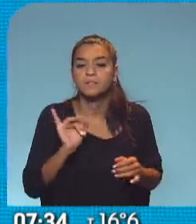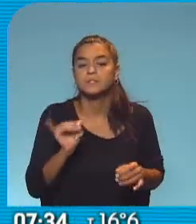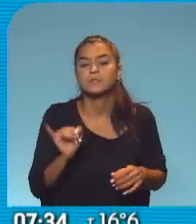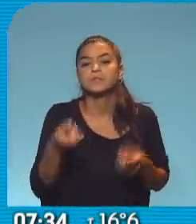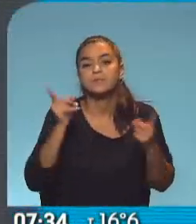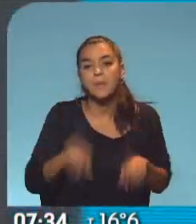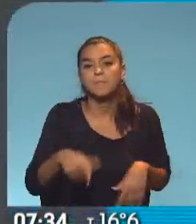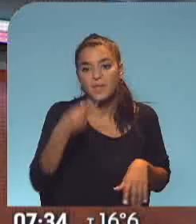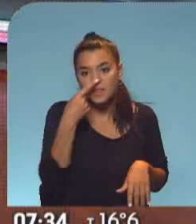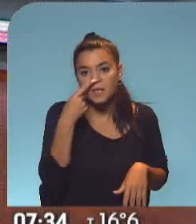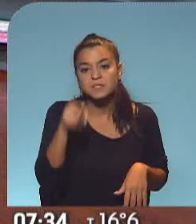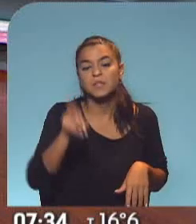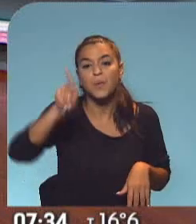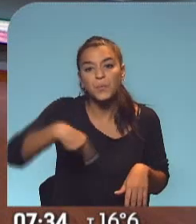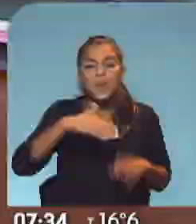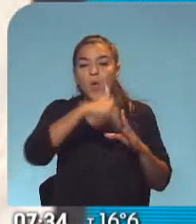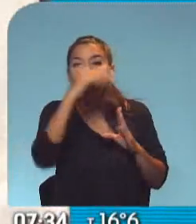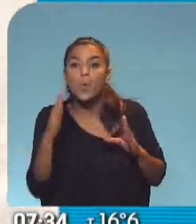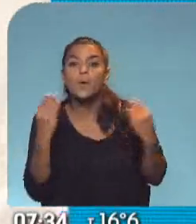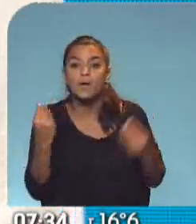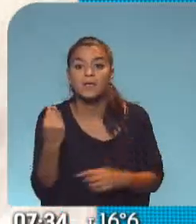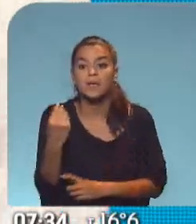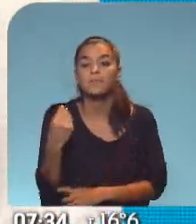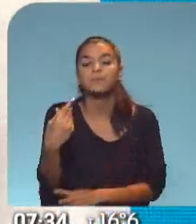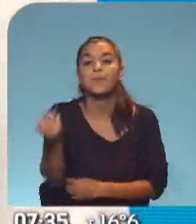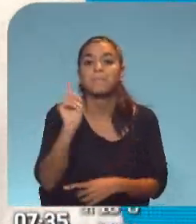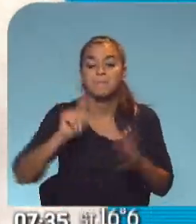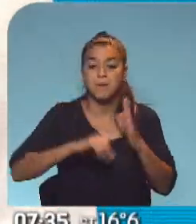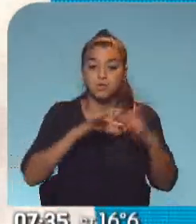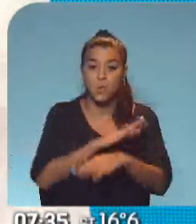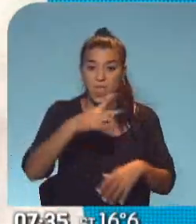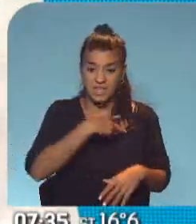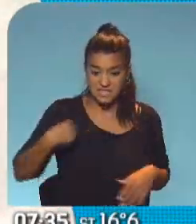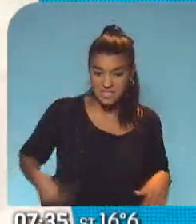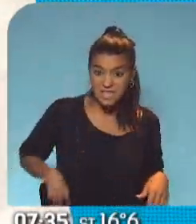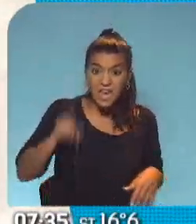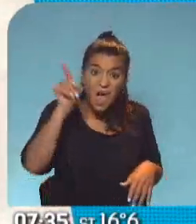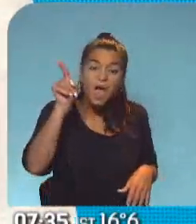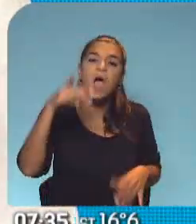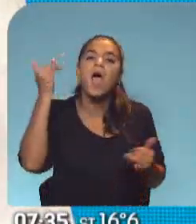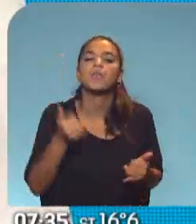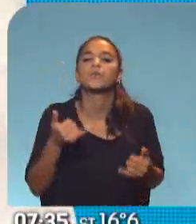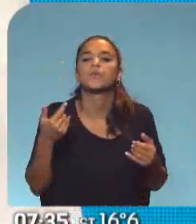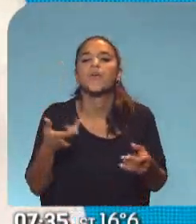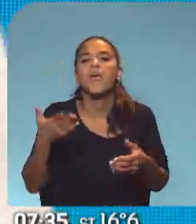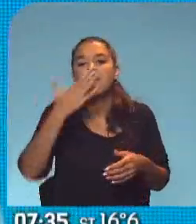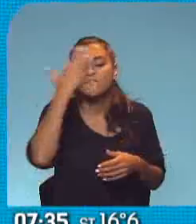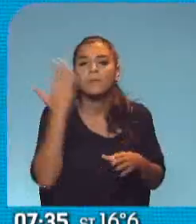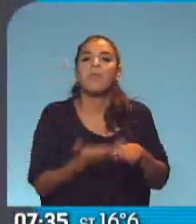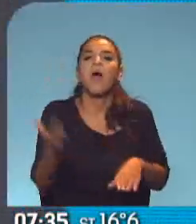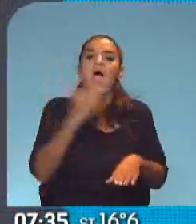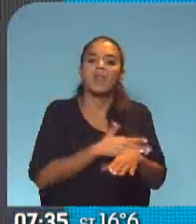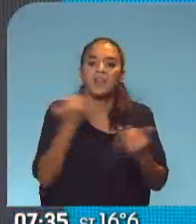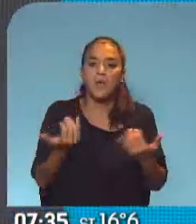más interesante que surge de estas curvas es en que en Wuhan, en la ciudad china, existía mucha enfermedad